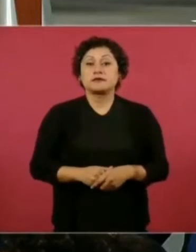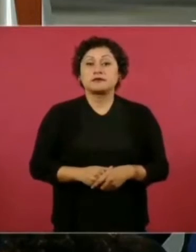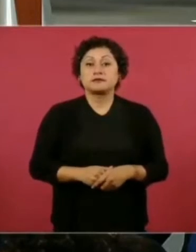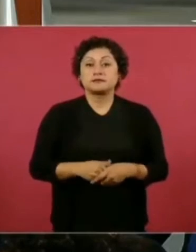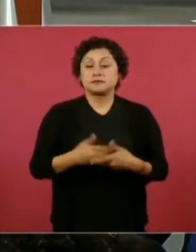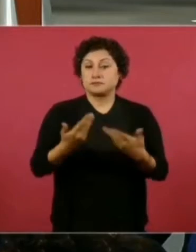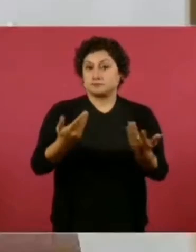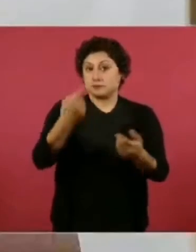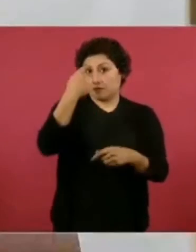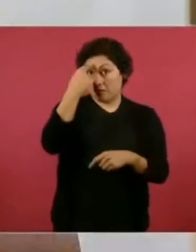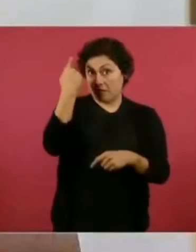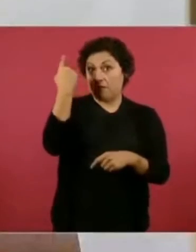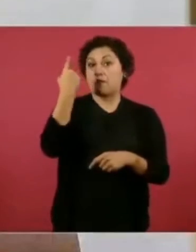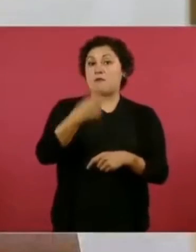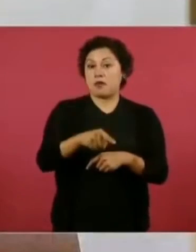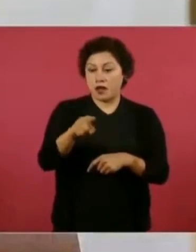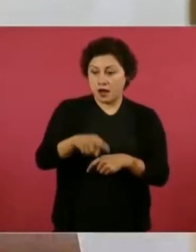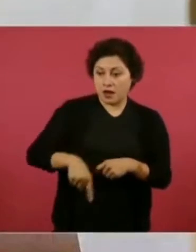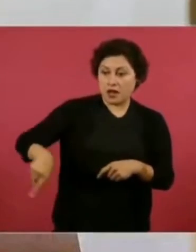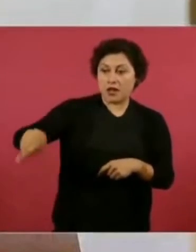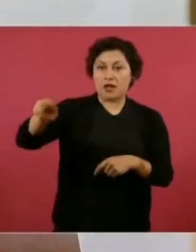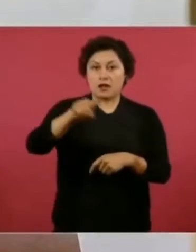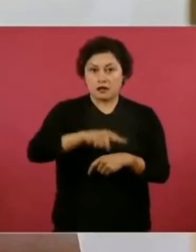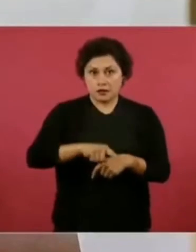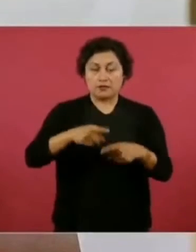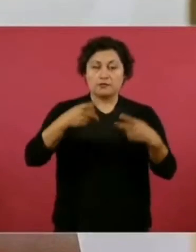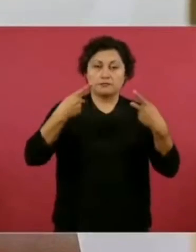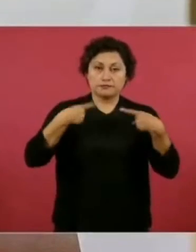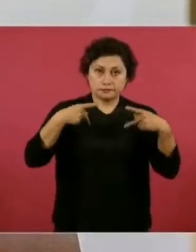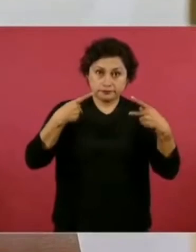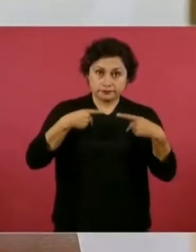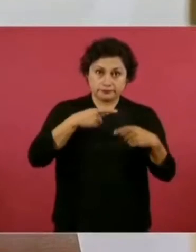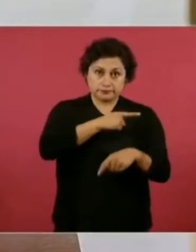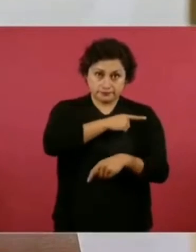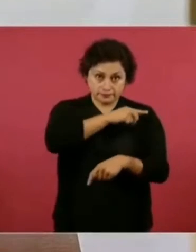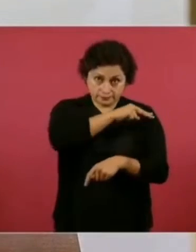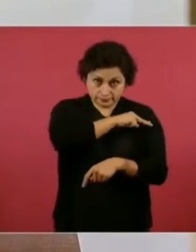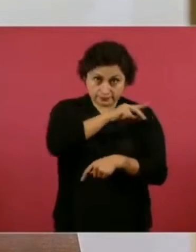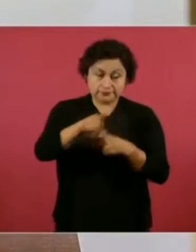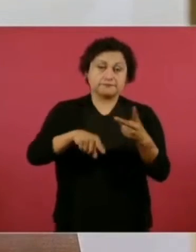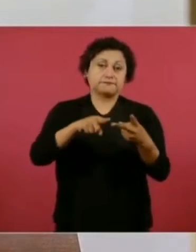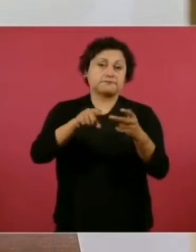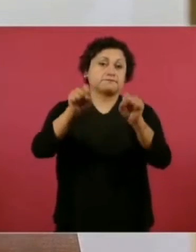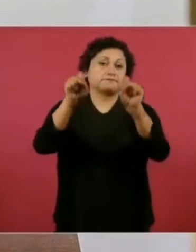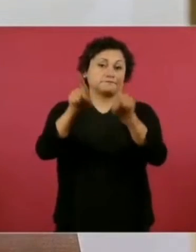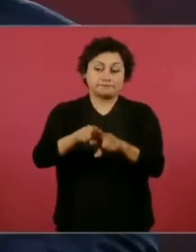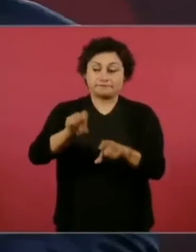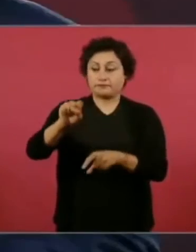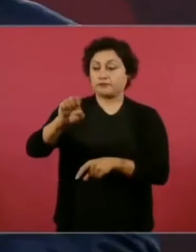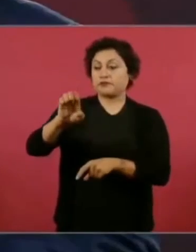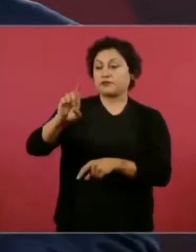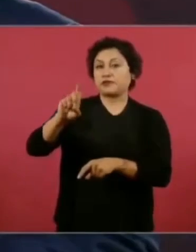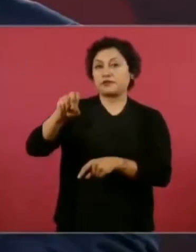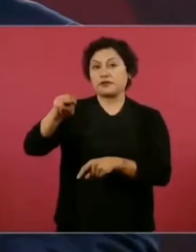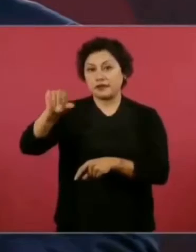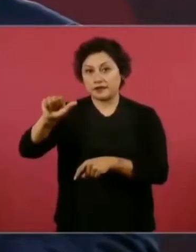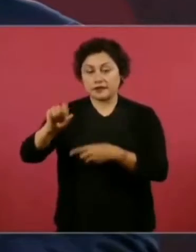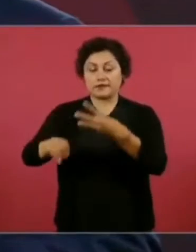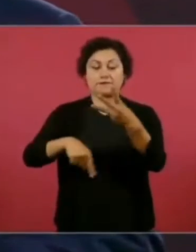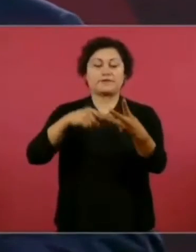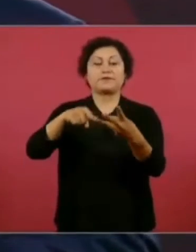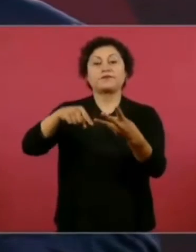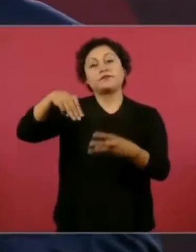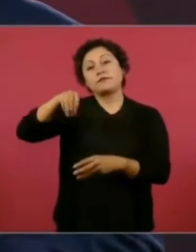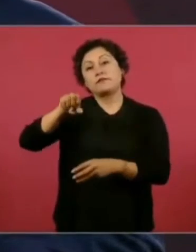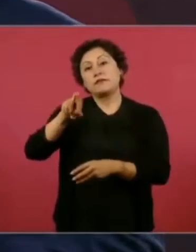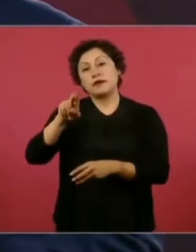participaran en tareas de seguridad tanto la defensa como Marina, que no